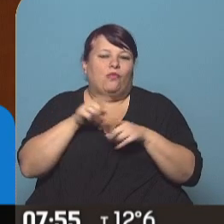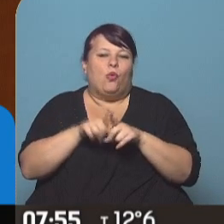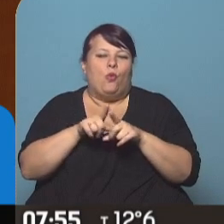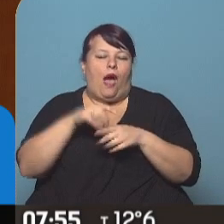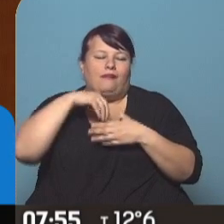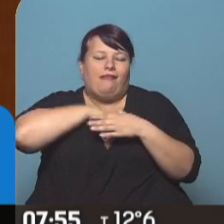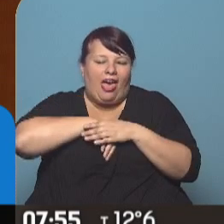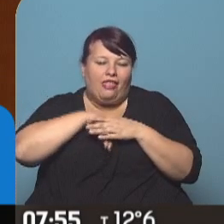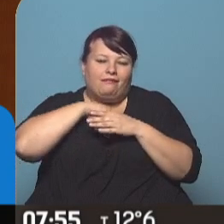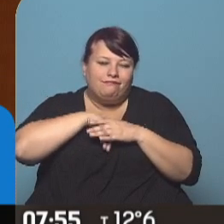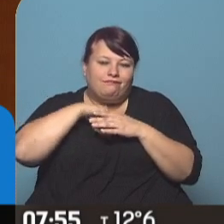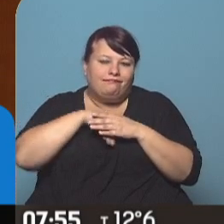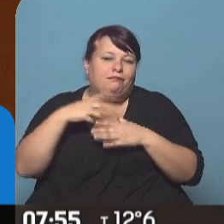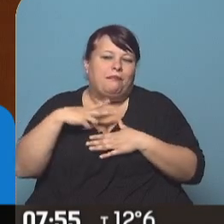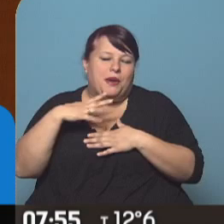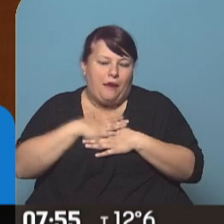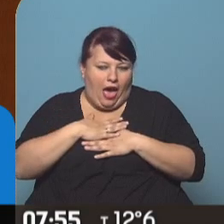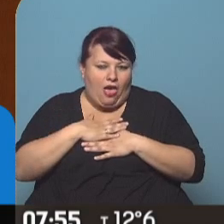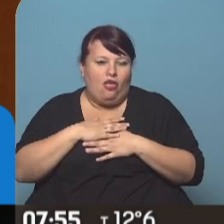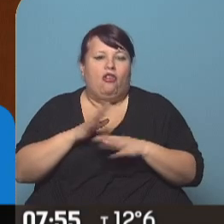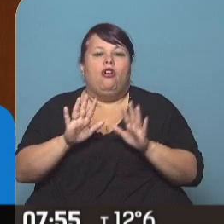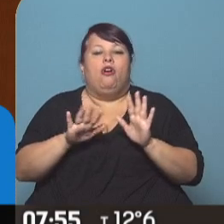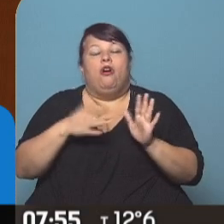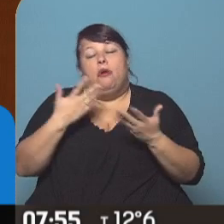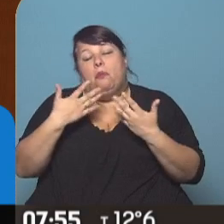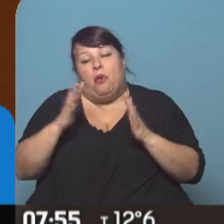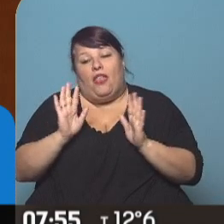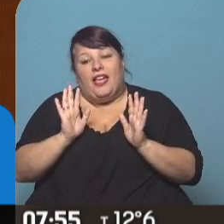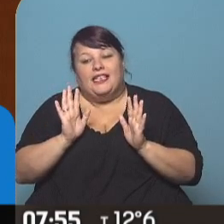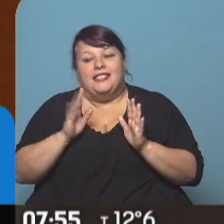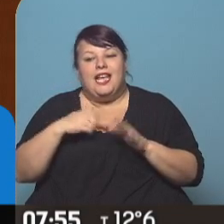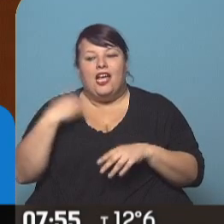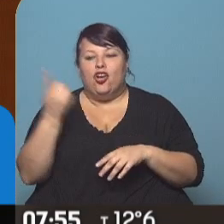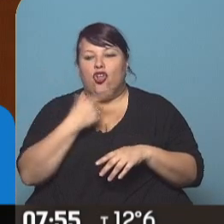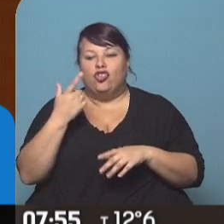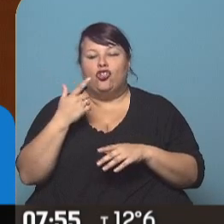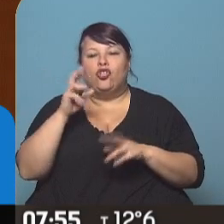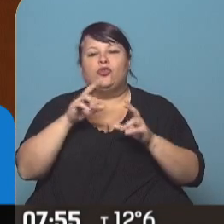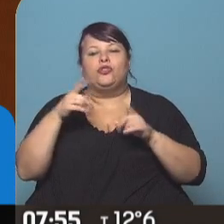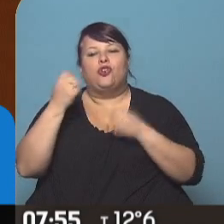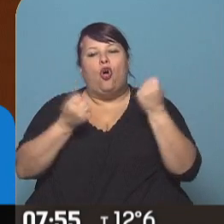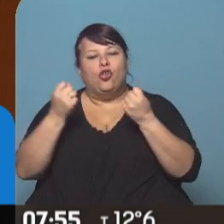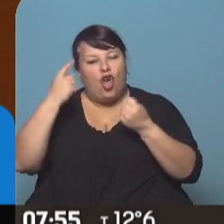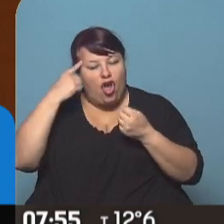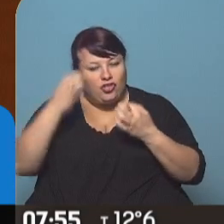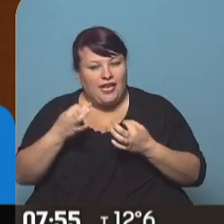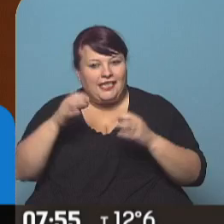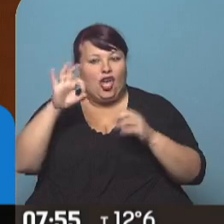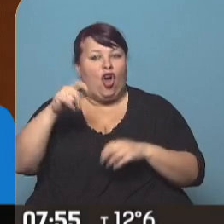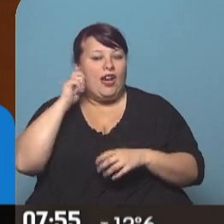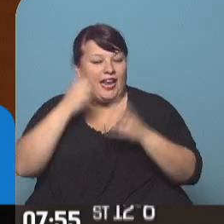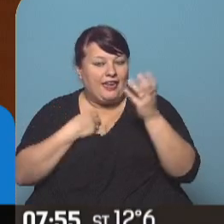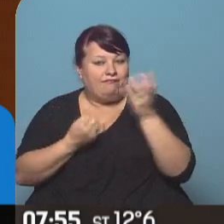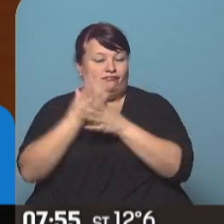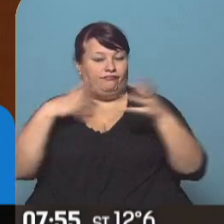profundo y más íntimo tal vez lo que hacemos con conduciendo a conciencia como la la ong que